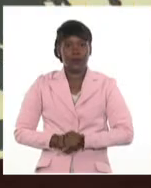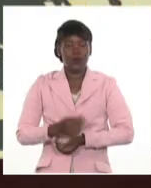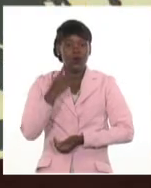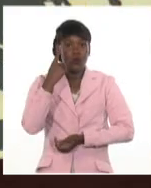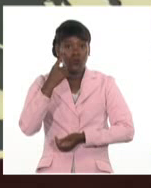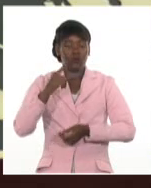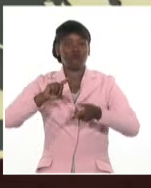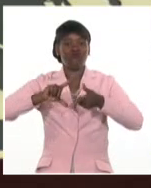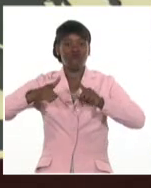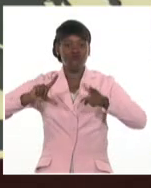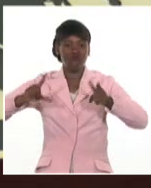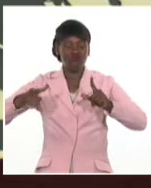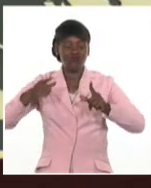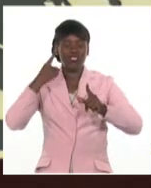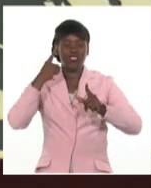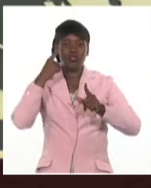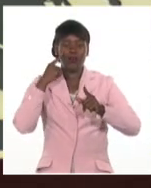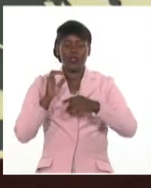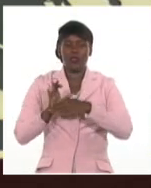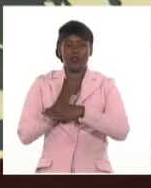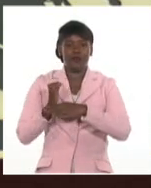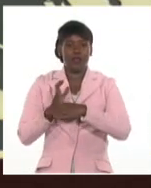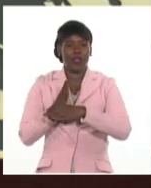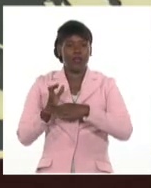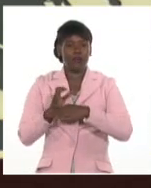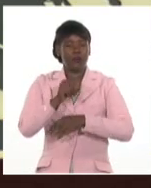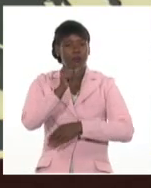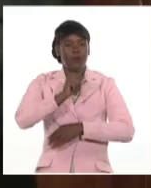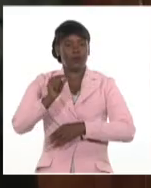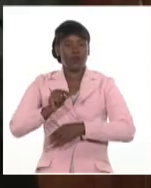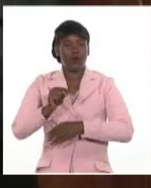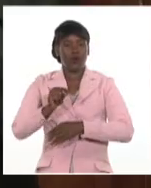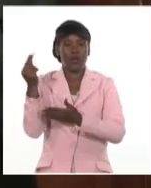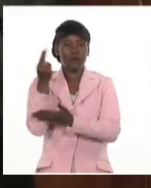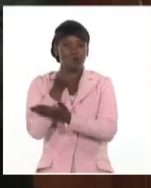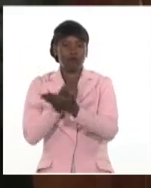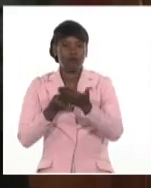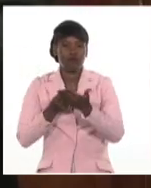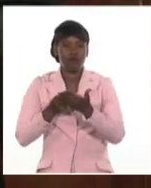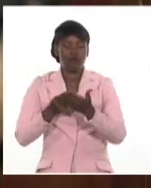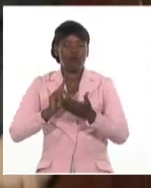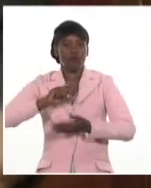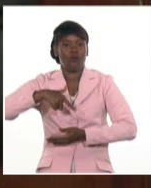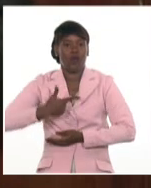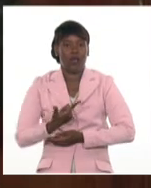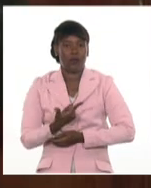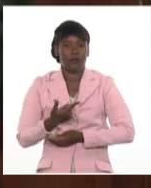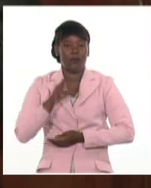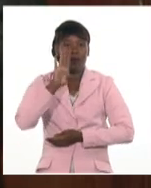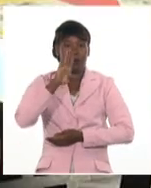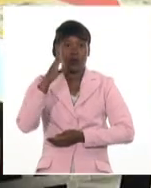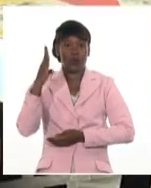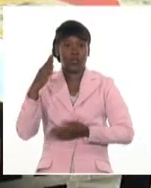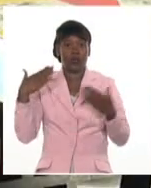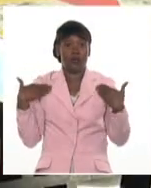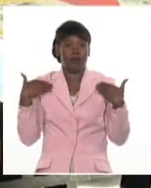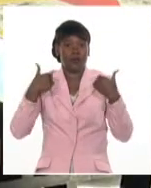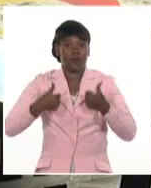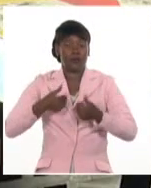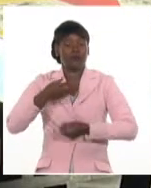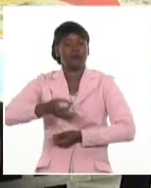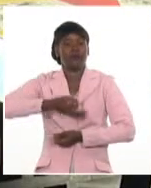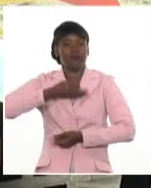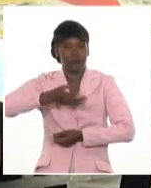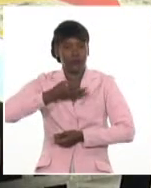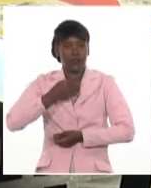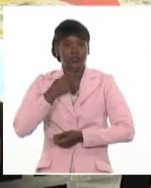Álvarez y Los Hombres de Renté de Rogelio París. Al intervenir, el director de la Biblioteca Nacional, Omar Baliño, se refirió al valor